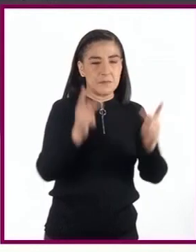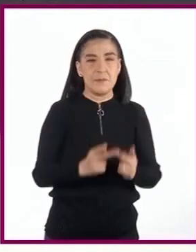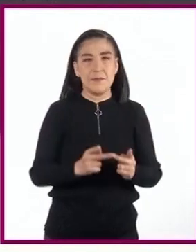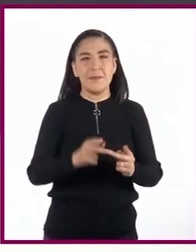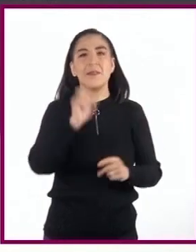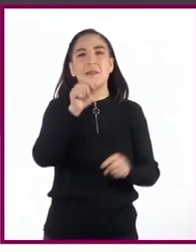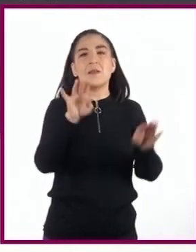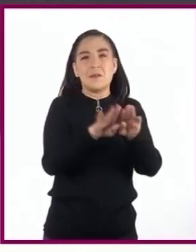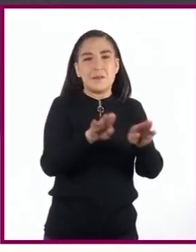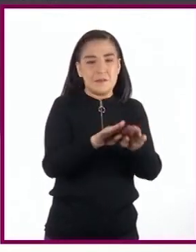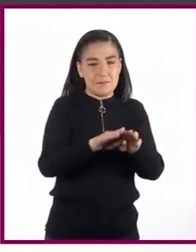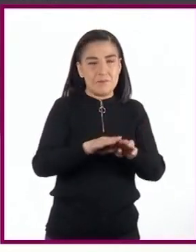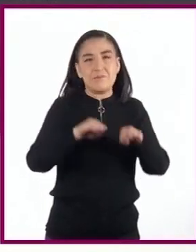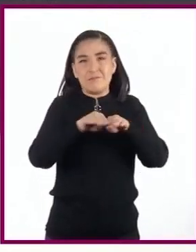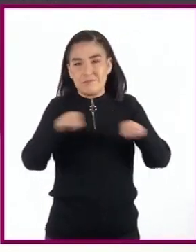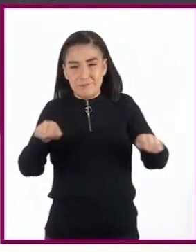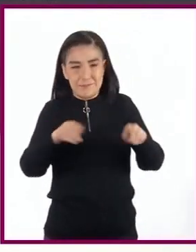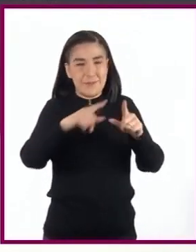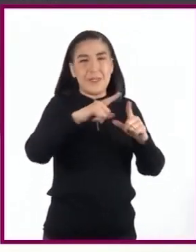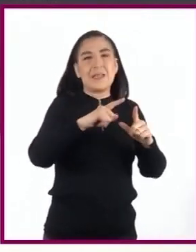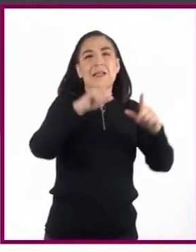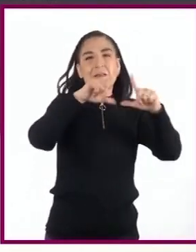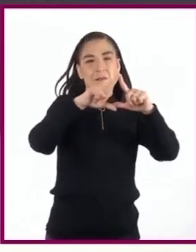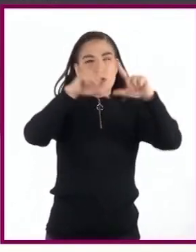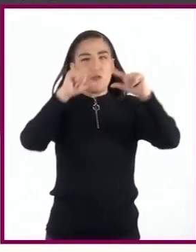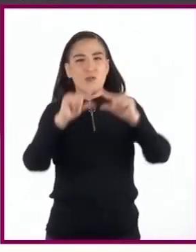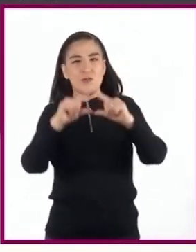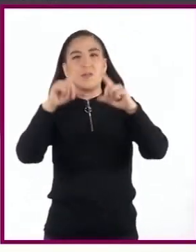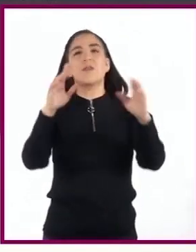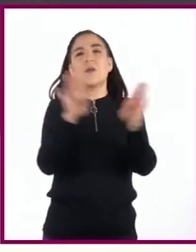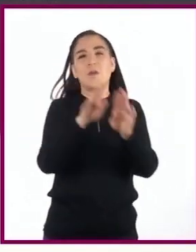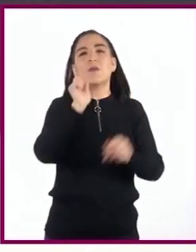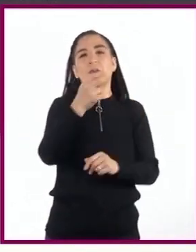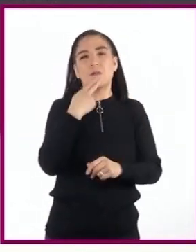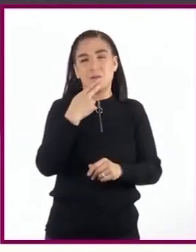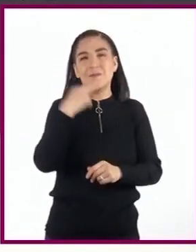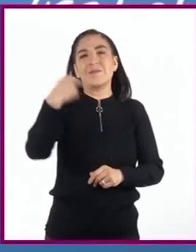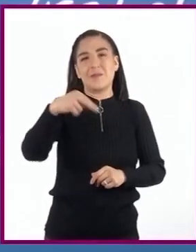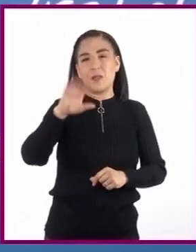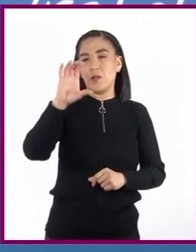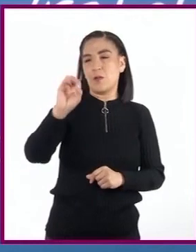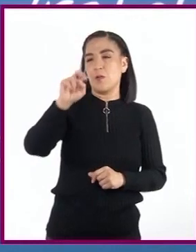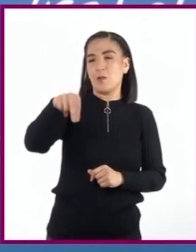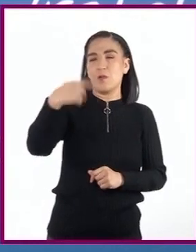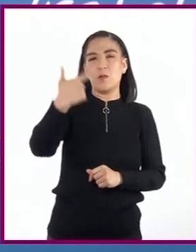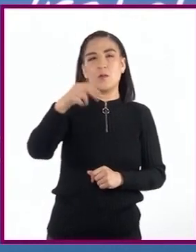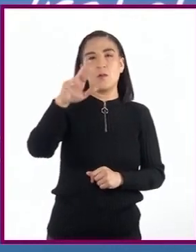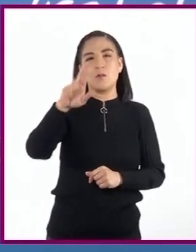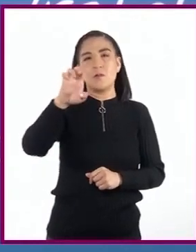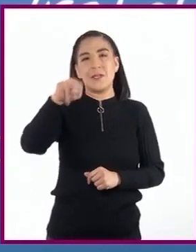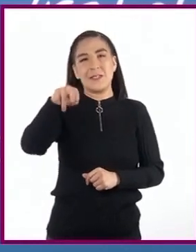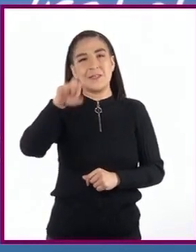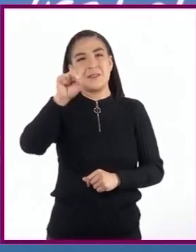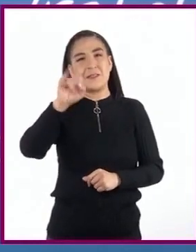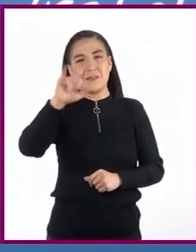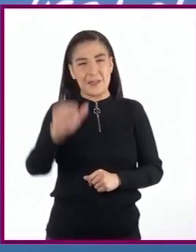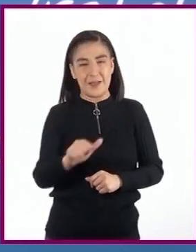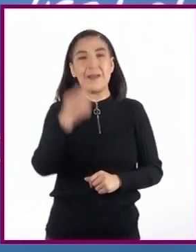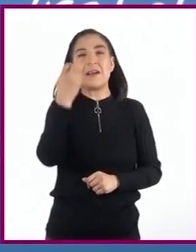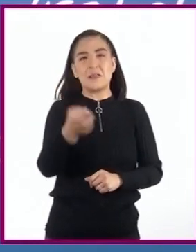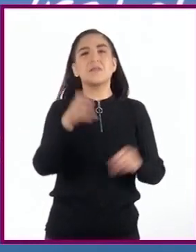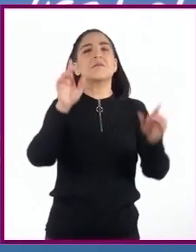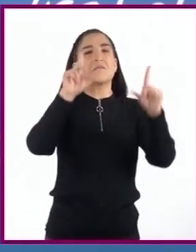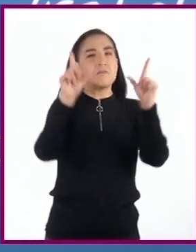sus dimensiones. Por eso se utiliza el término congruencia. Este término también lo